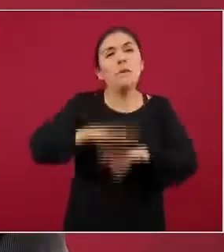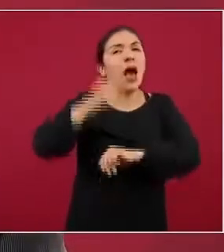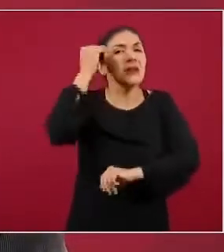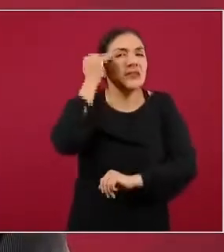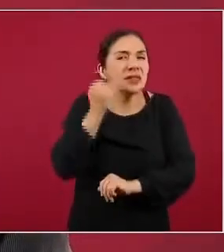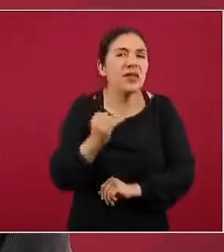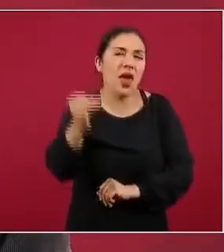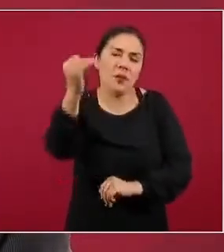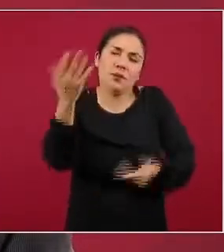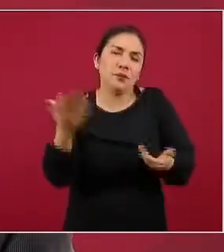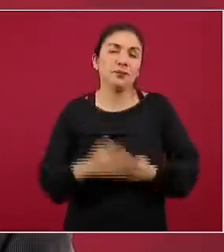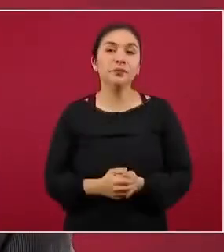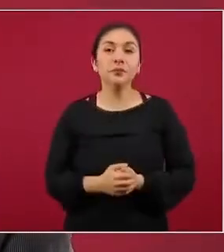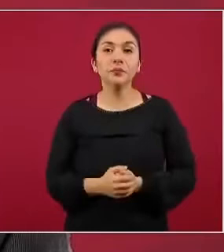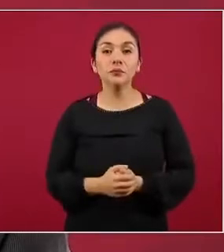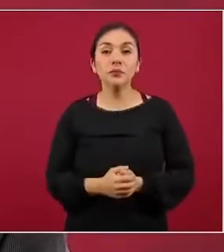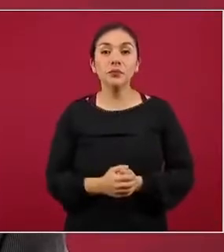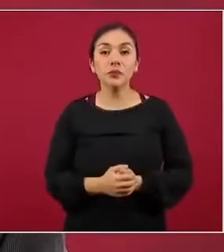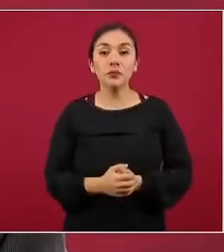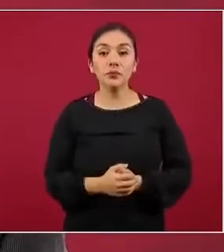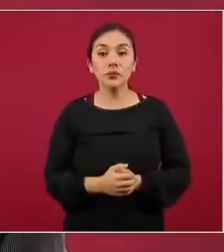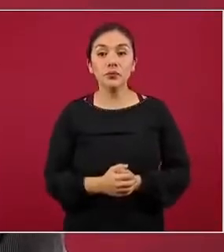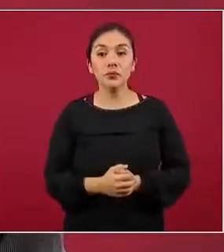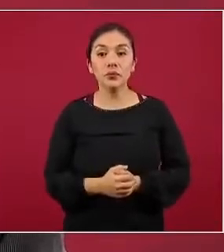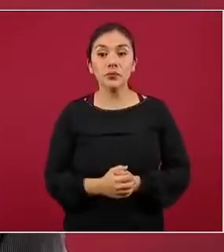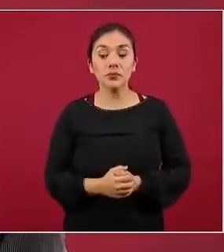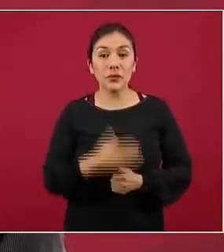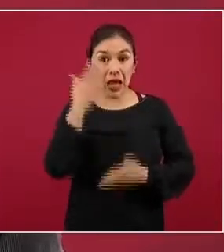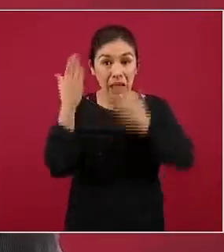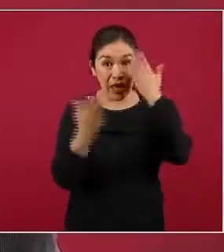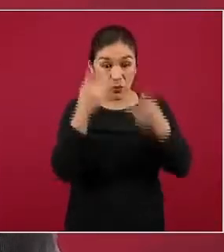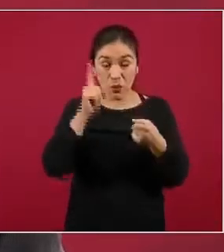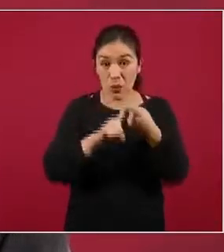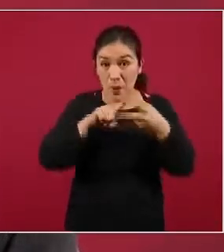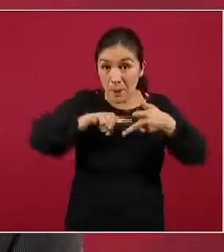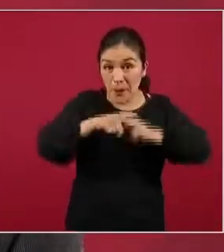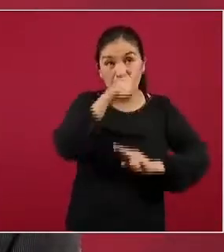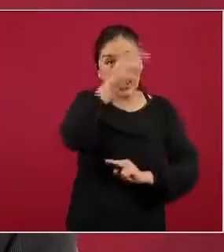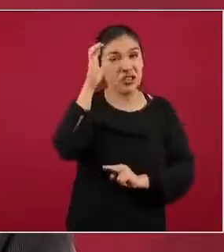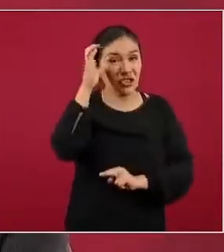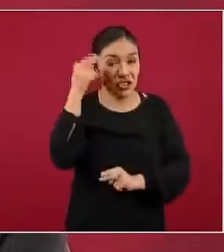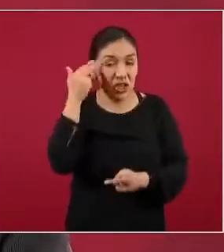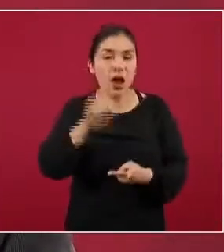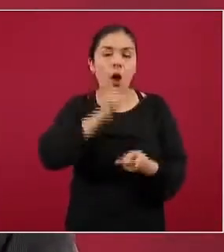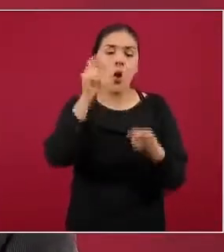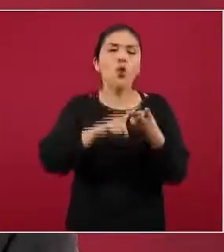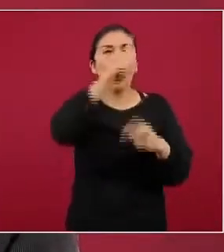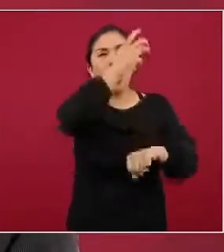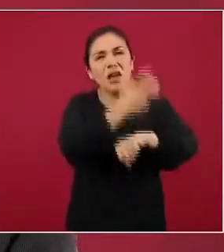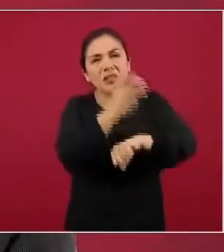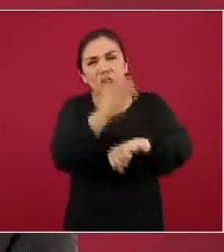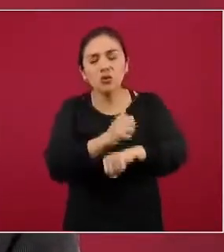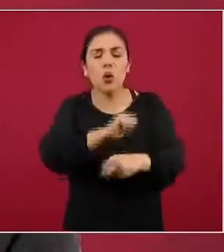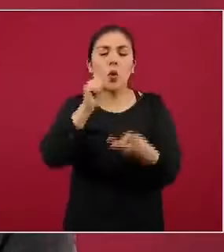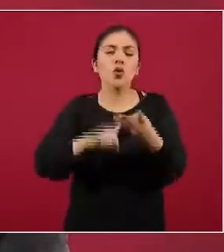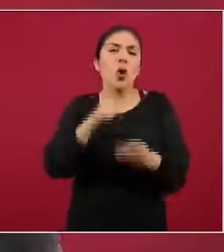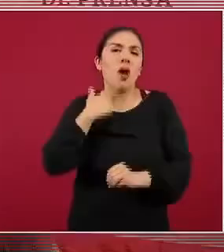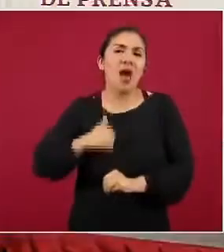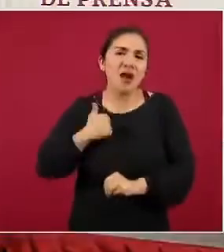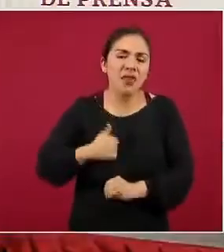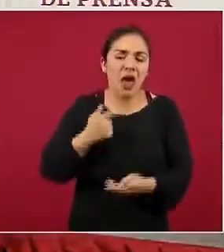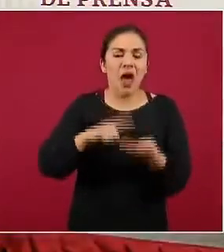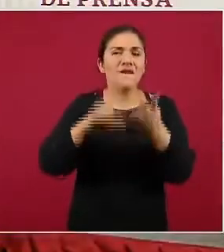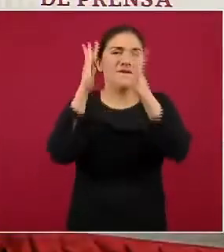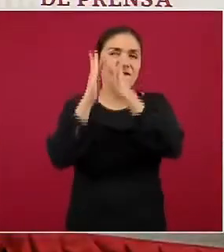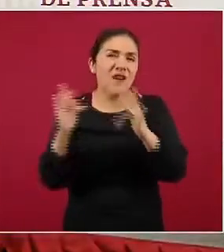tiempo, etcétera. De esos estudios iniciales que se hicieron en China, hay otros que se hicieron en Estados Unidos, otros en Canadá, otros